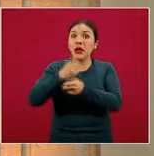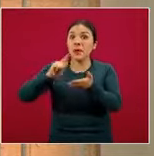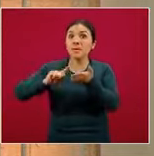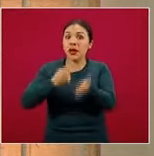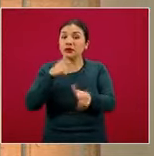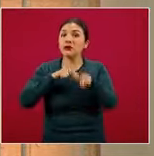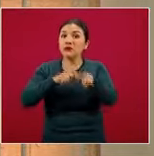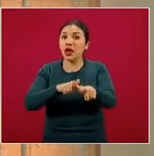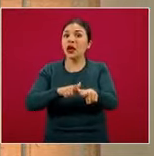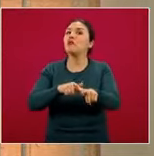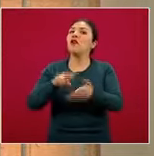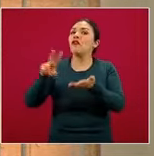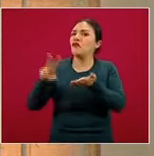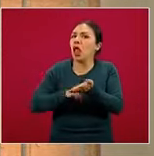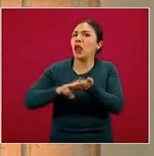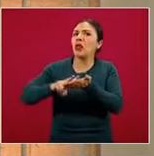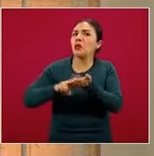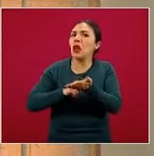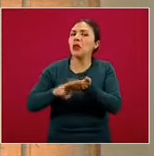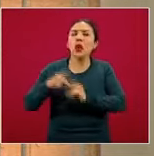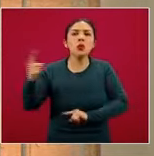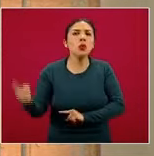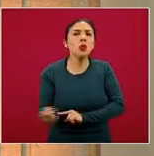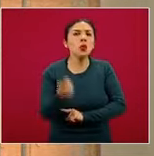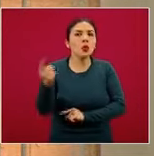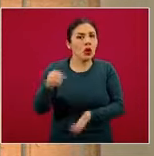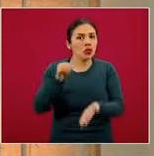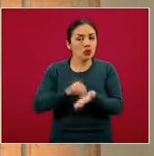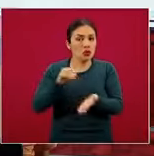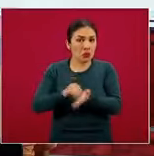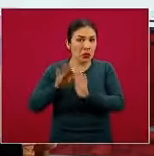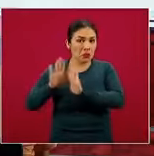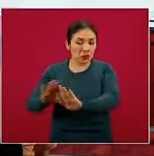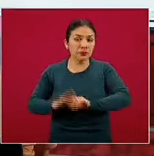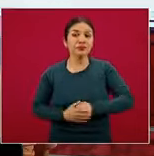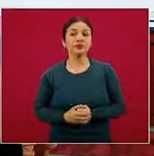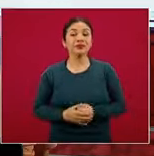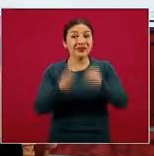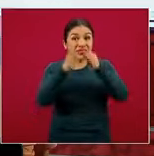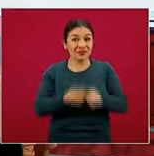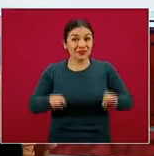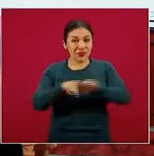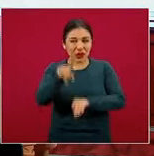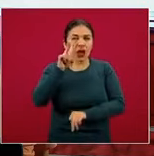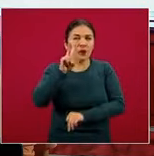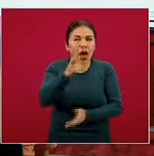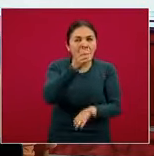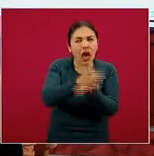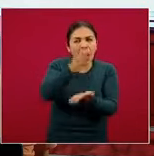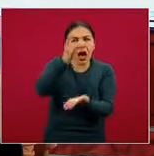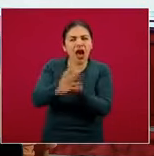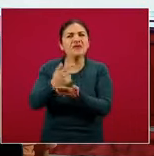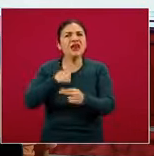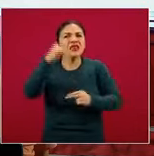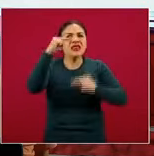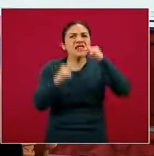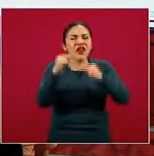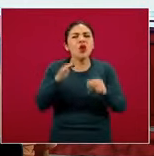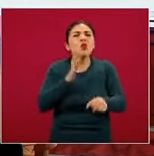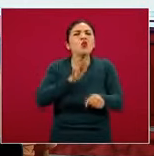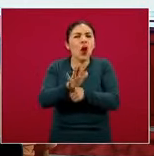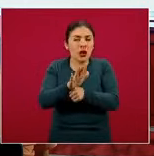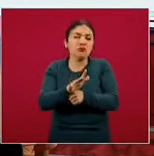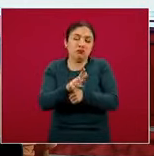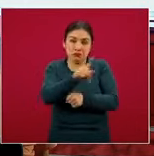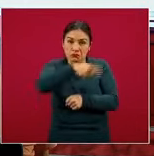del semáforo de riesgos, mantiene todavía este nivel. Lo importante de poder identificar su nivel de riesgo, y esto es para las